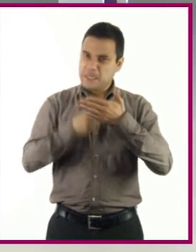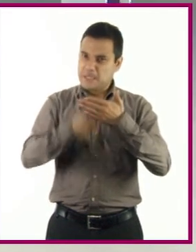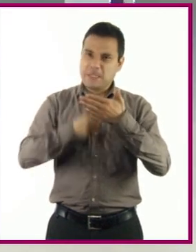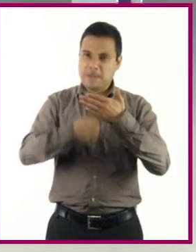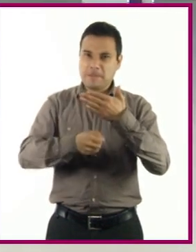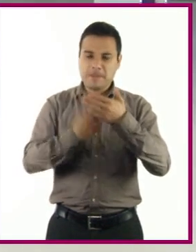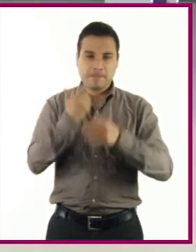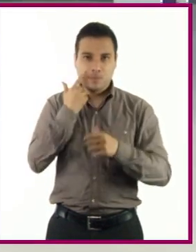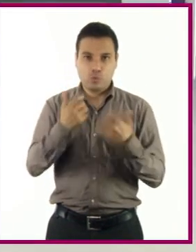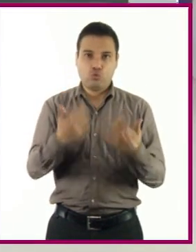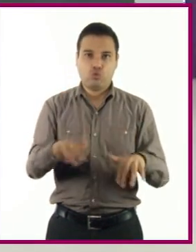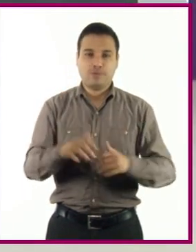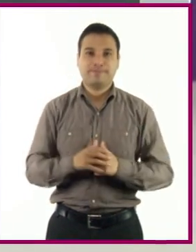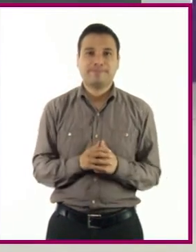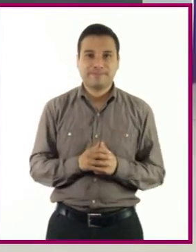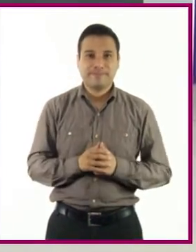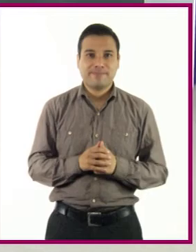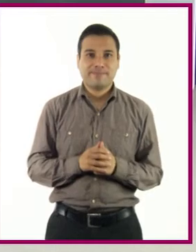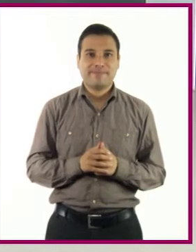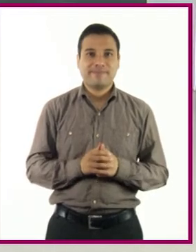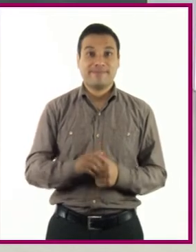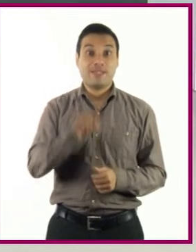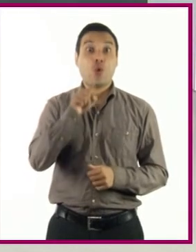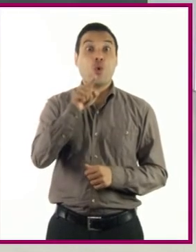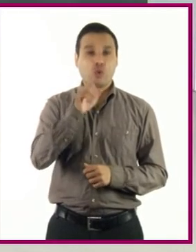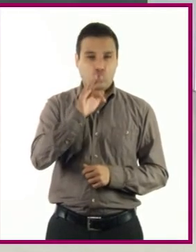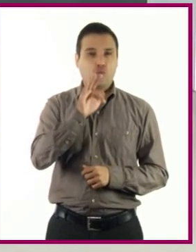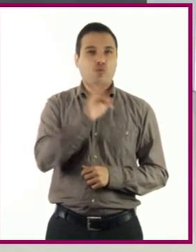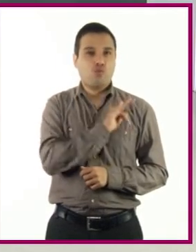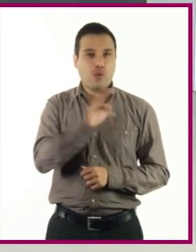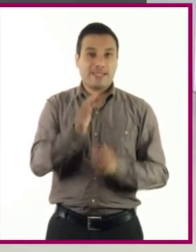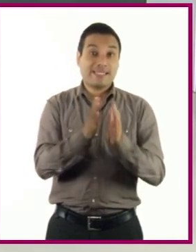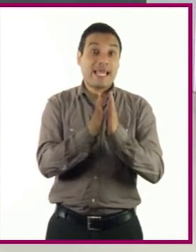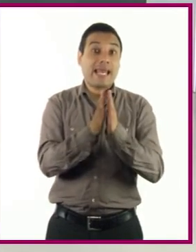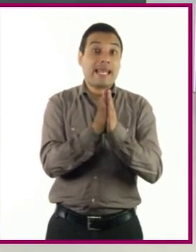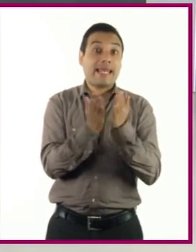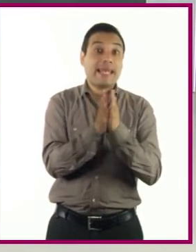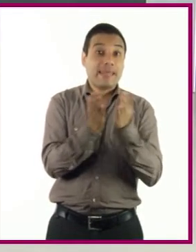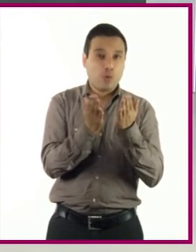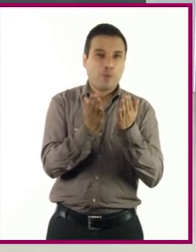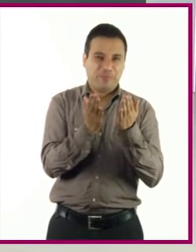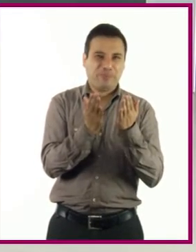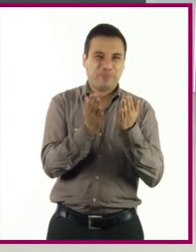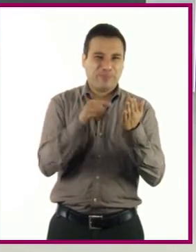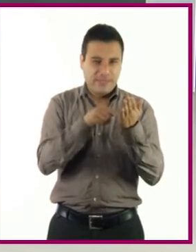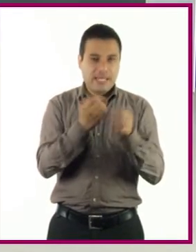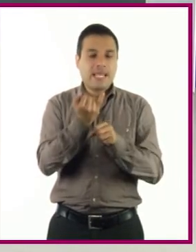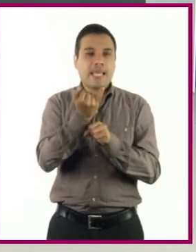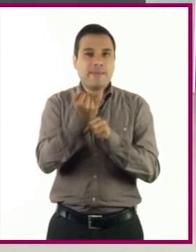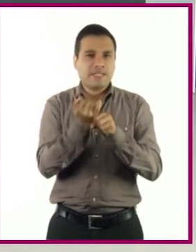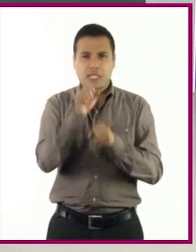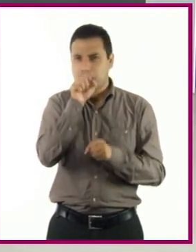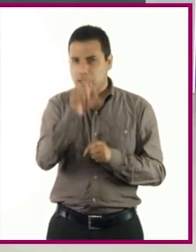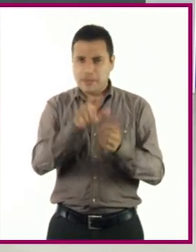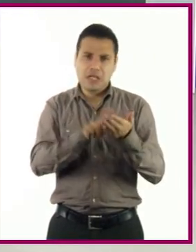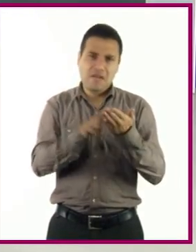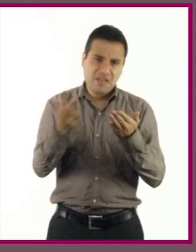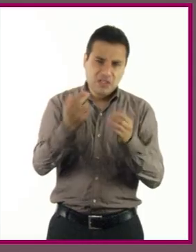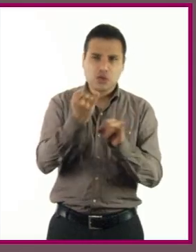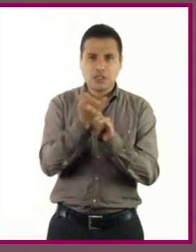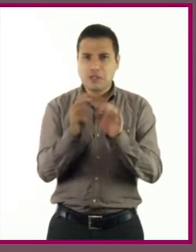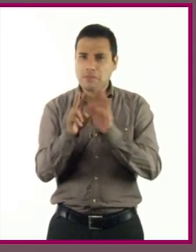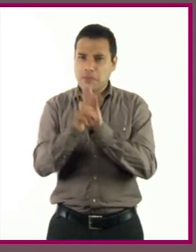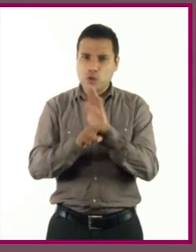Recuerden que pueden complementar lo que hemos visto en la sesión de hoy con su libro de texto, con fuentes bibliográficas digitales y